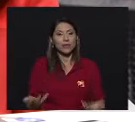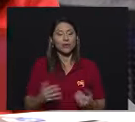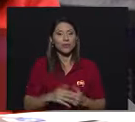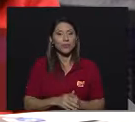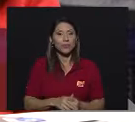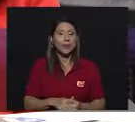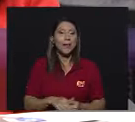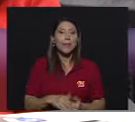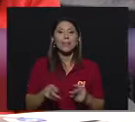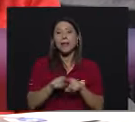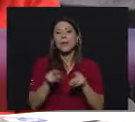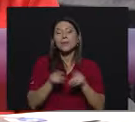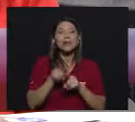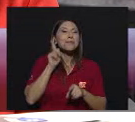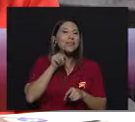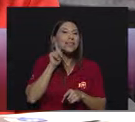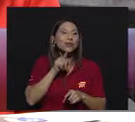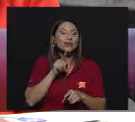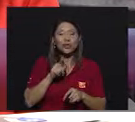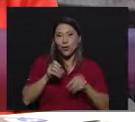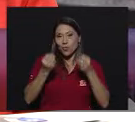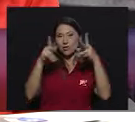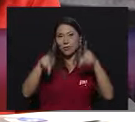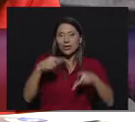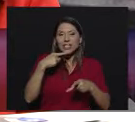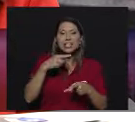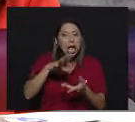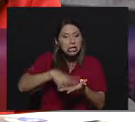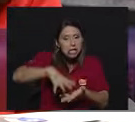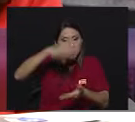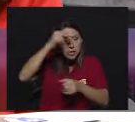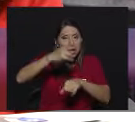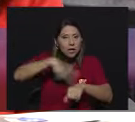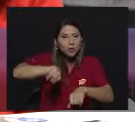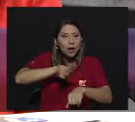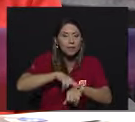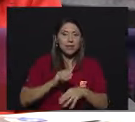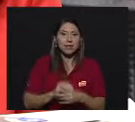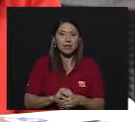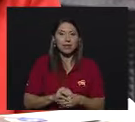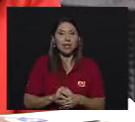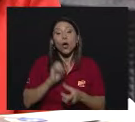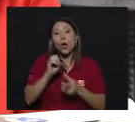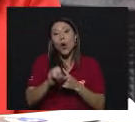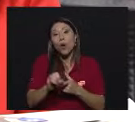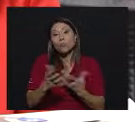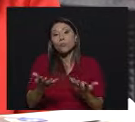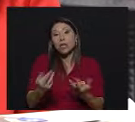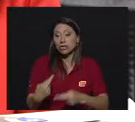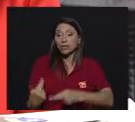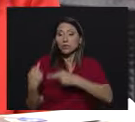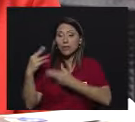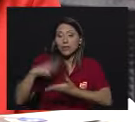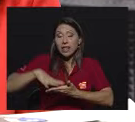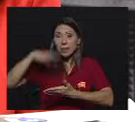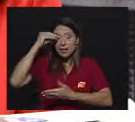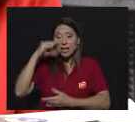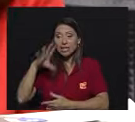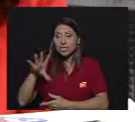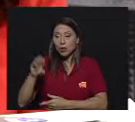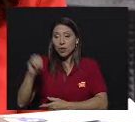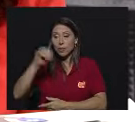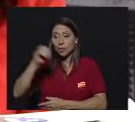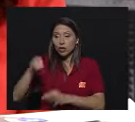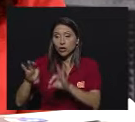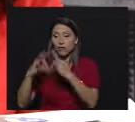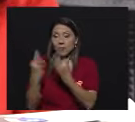continuo, ¿verdad? Mitos como de que se aprende naturalmente, o mitos como de que la responsabilidad de aprender